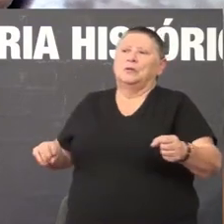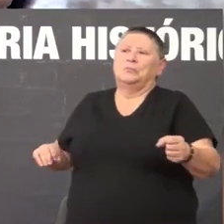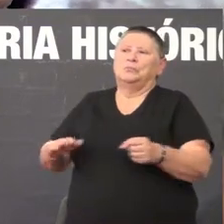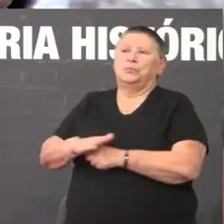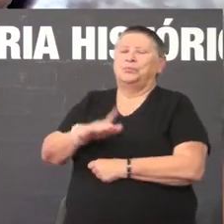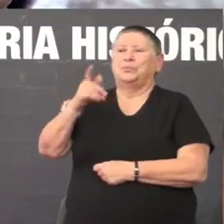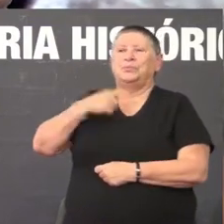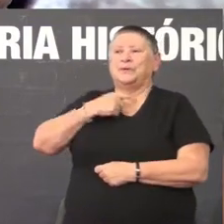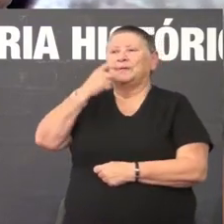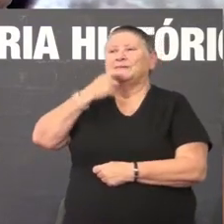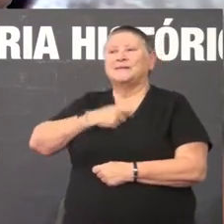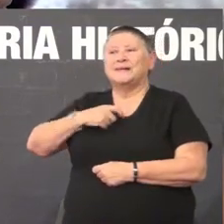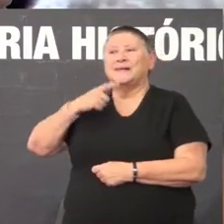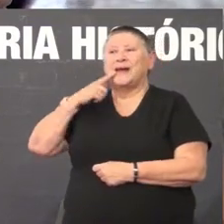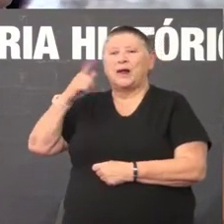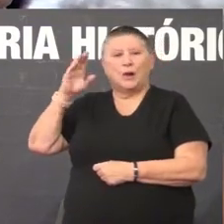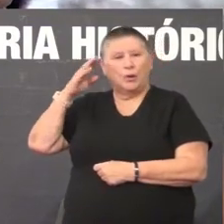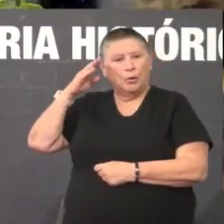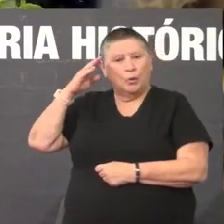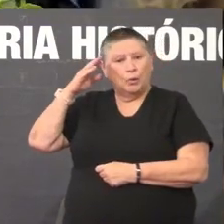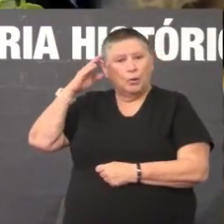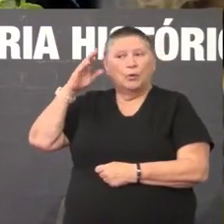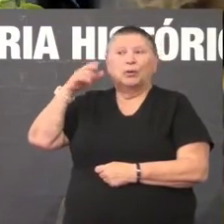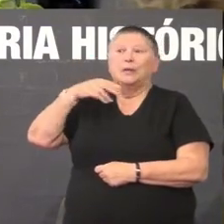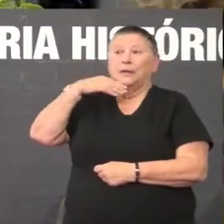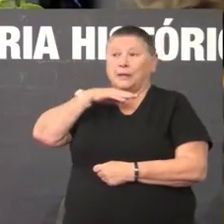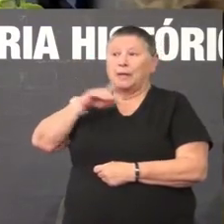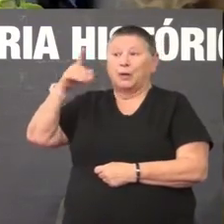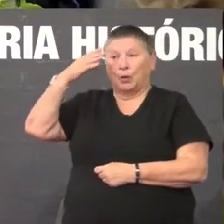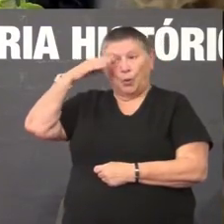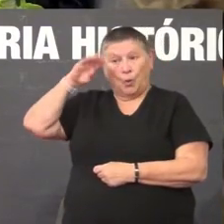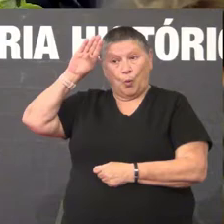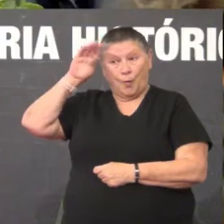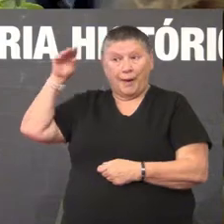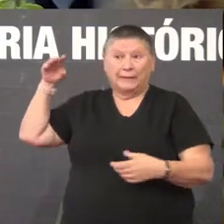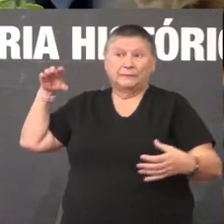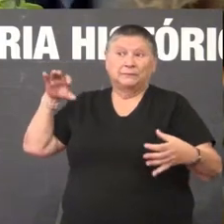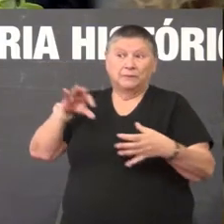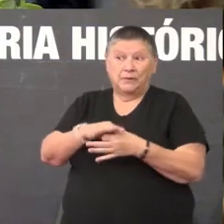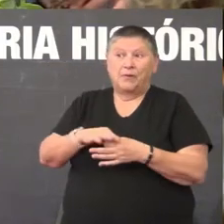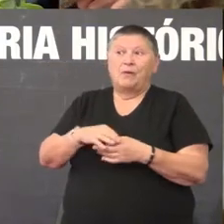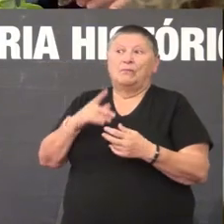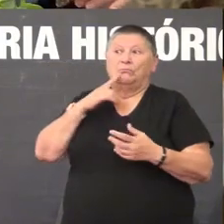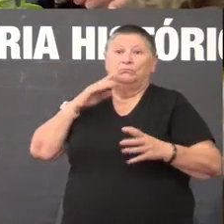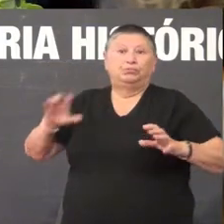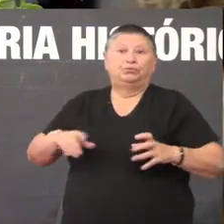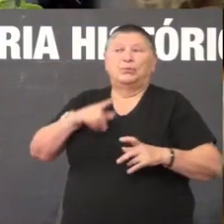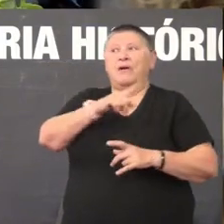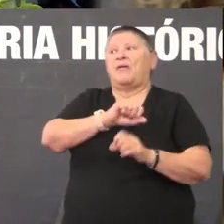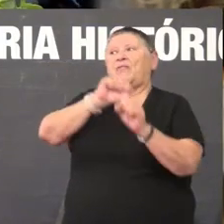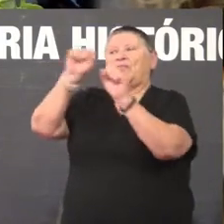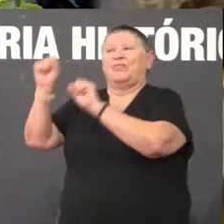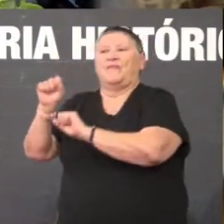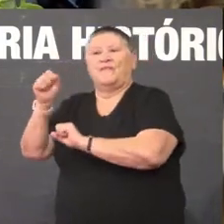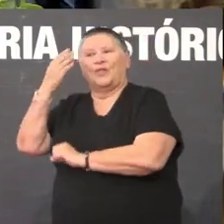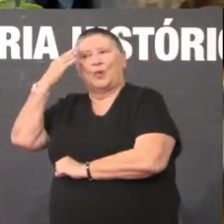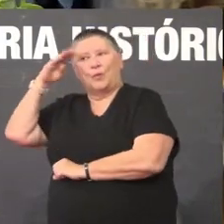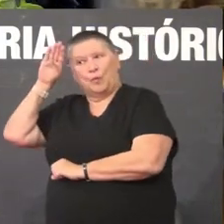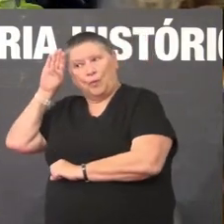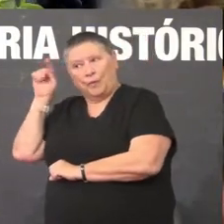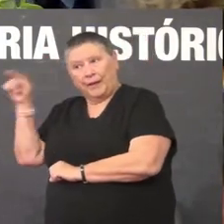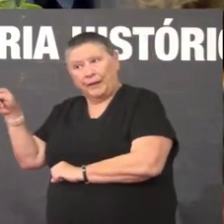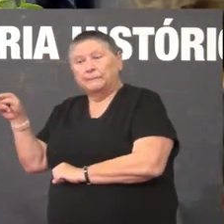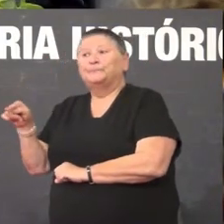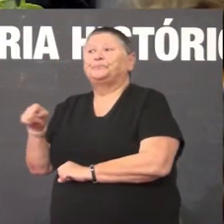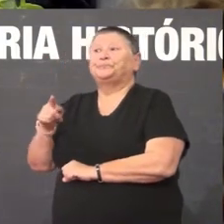de Kuwait, ¿os acordáis que los arrasan? Y entonces el mundo se pone a defender a Kuwait y Javier